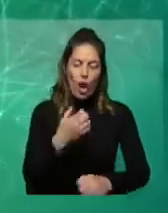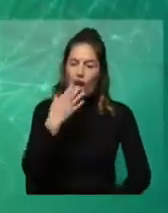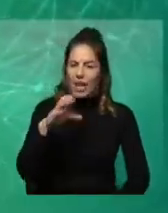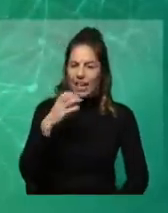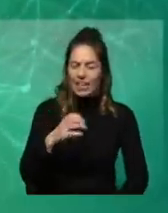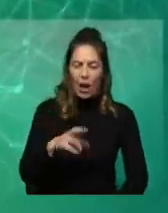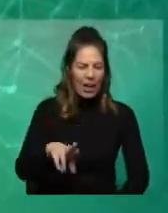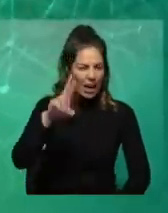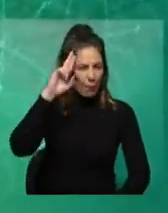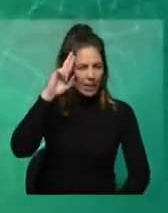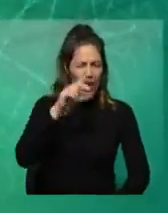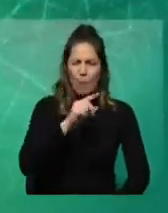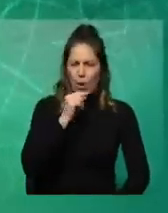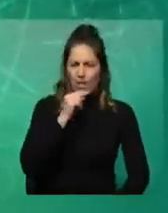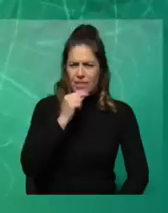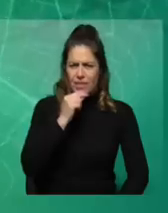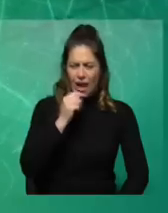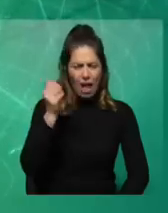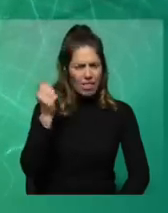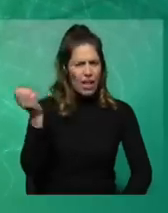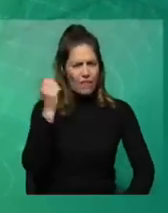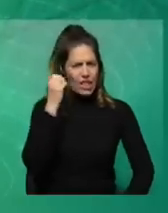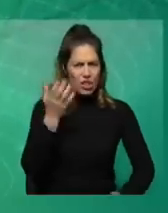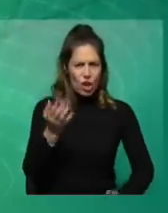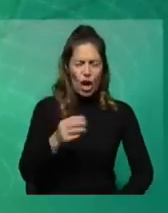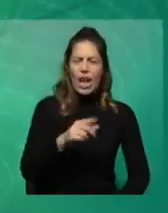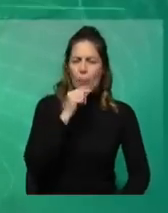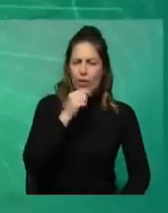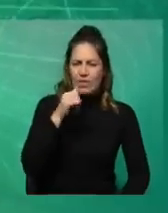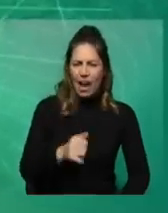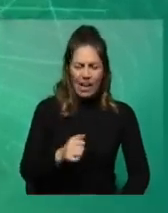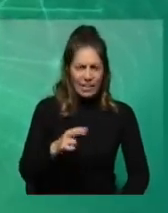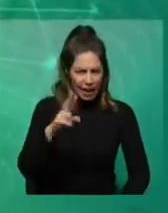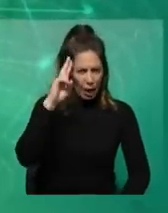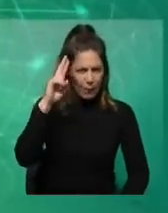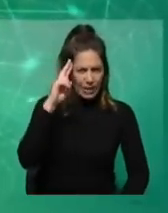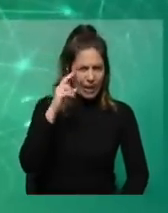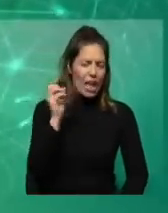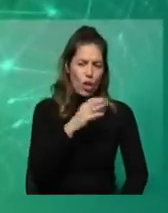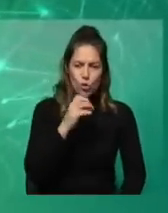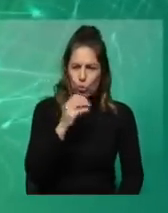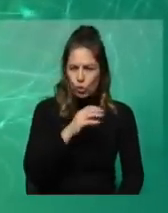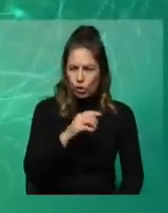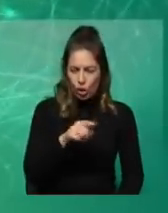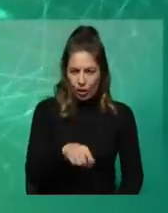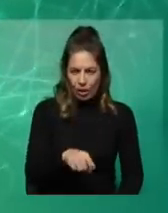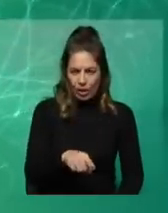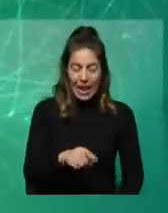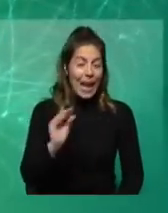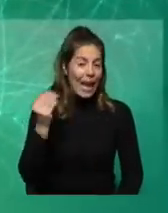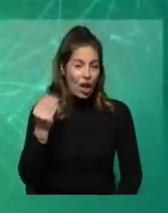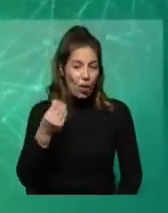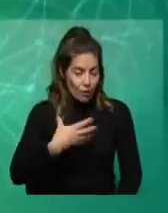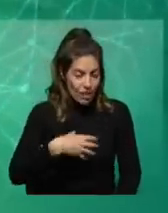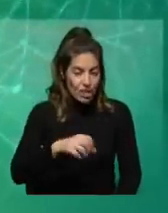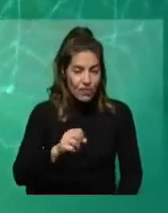respetaba la policía atrevido a la policía hay que respetarla volvió a gritarle y lo insultó finalmente El joven fue